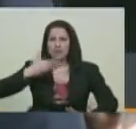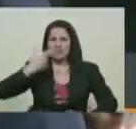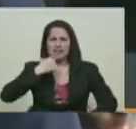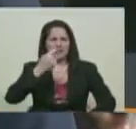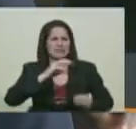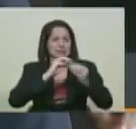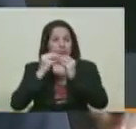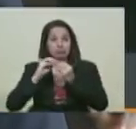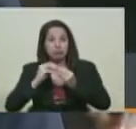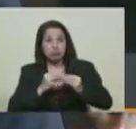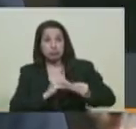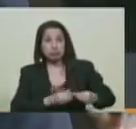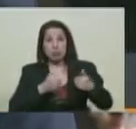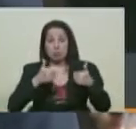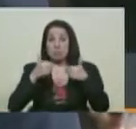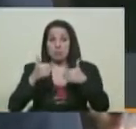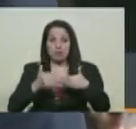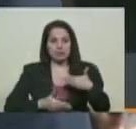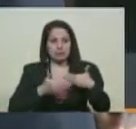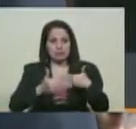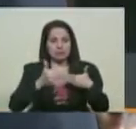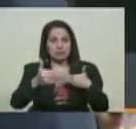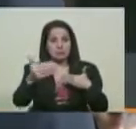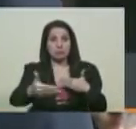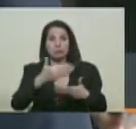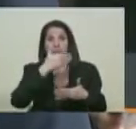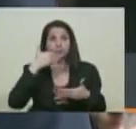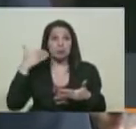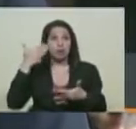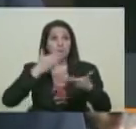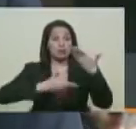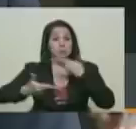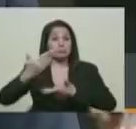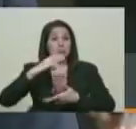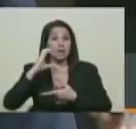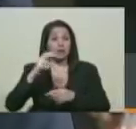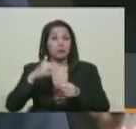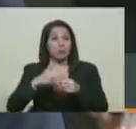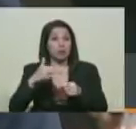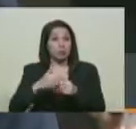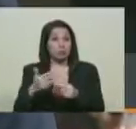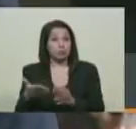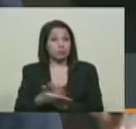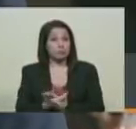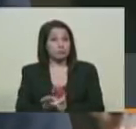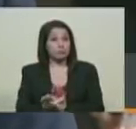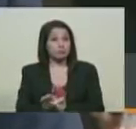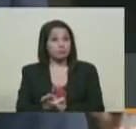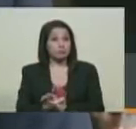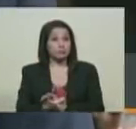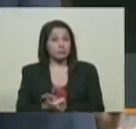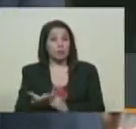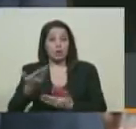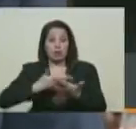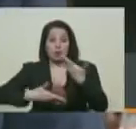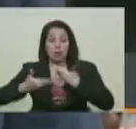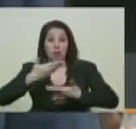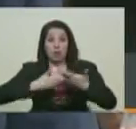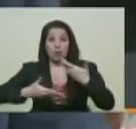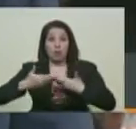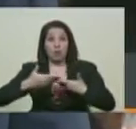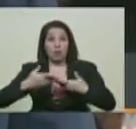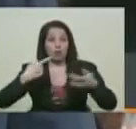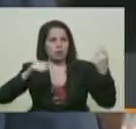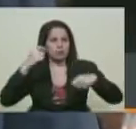de gran escala a partir de la criptomoneda del petro. No solamente de intercambio comercial, sino que inclusive pasa